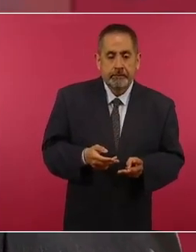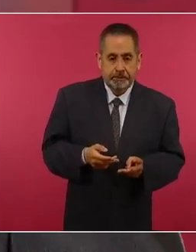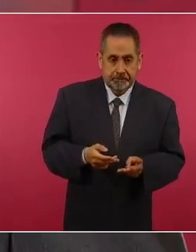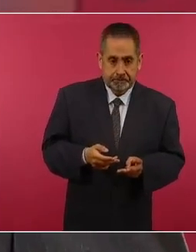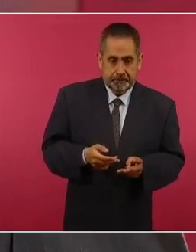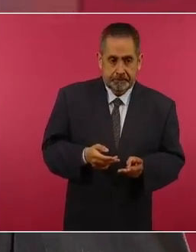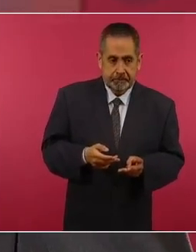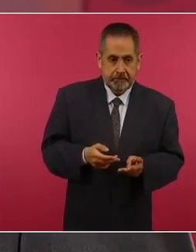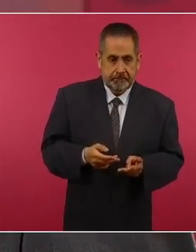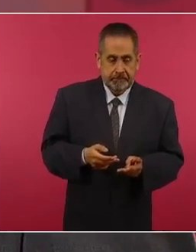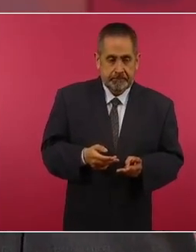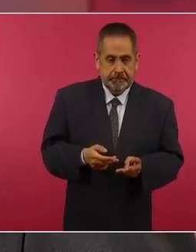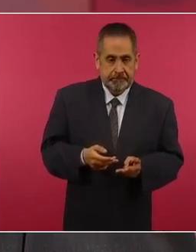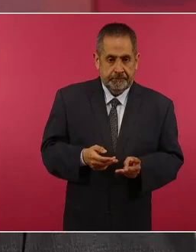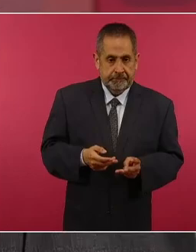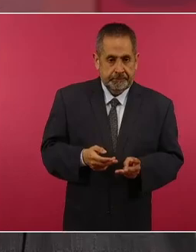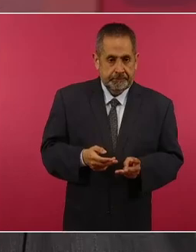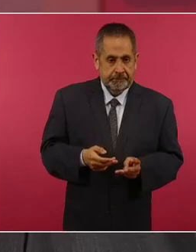son